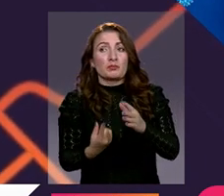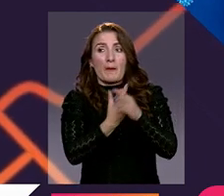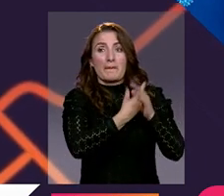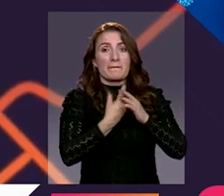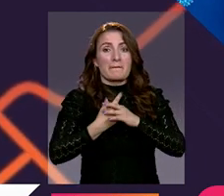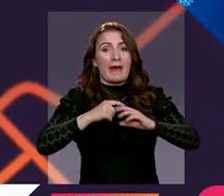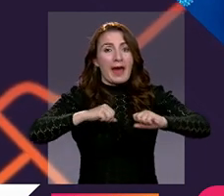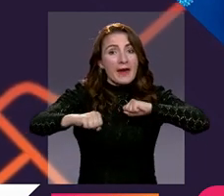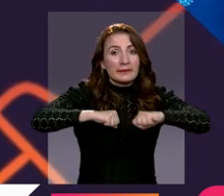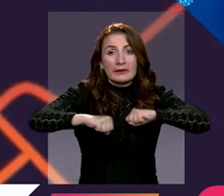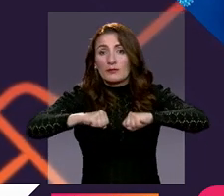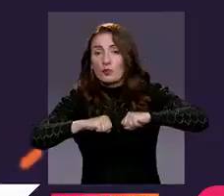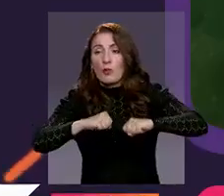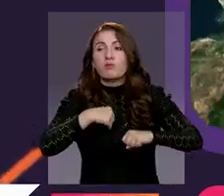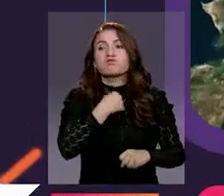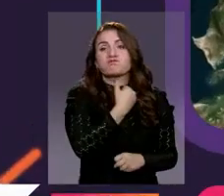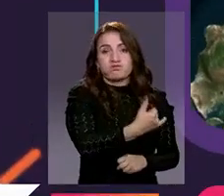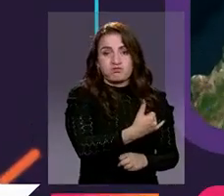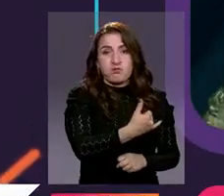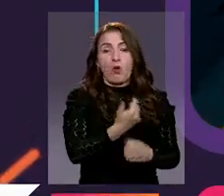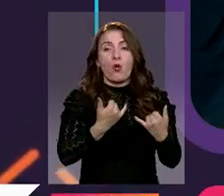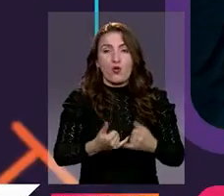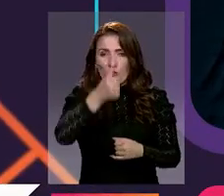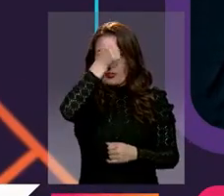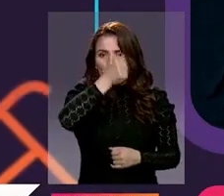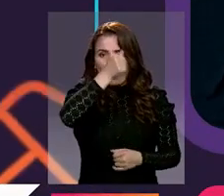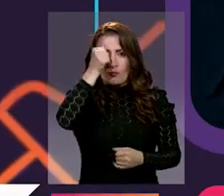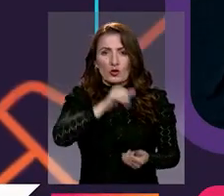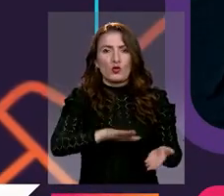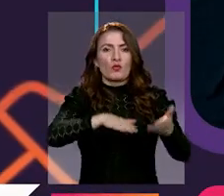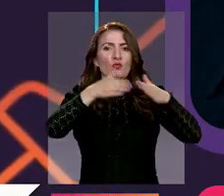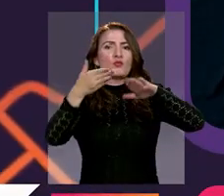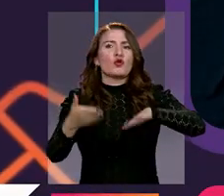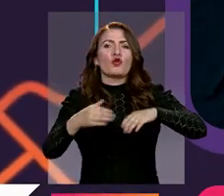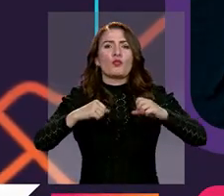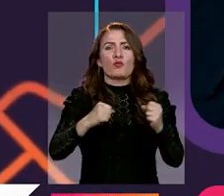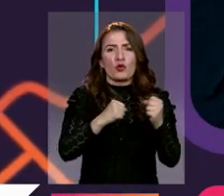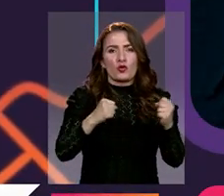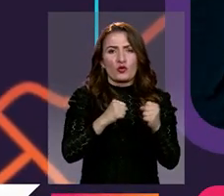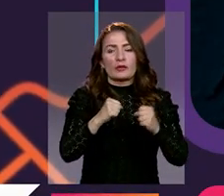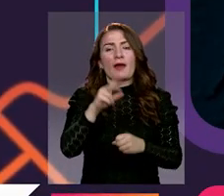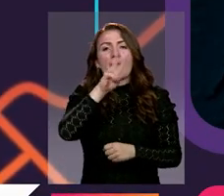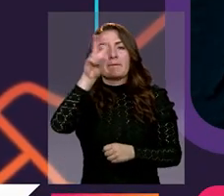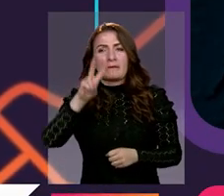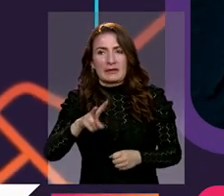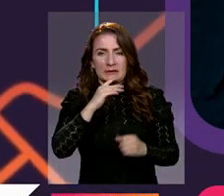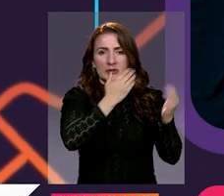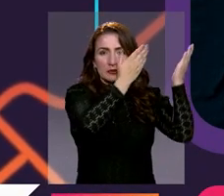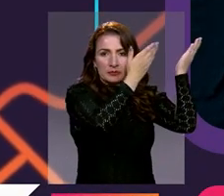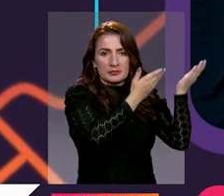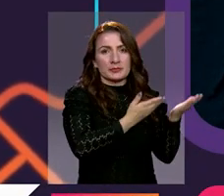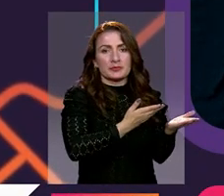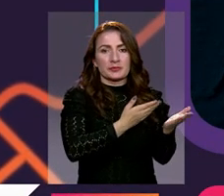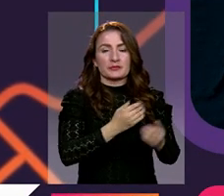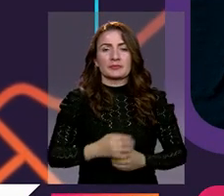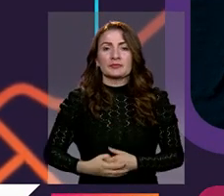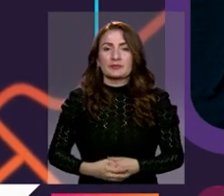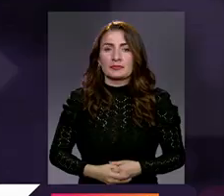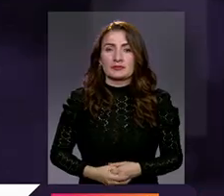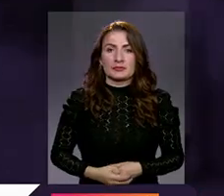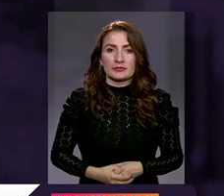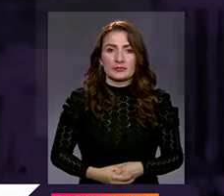107.637 personas son casos activos. Este domingo los fallecidos se concentran en Bogotá, Valle, Antioquia, Norte de Santander y